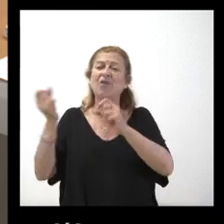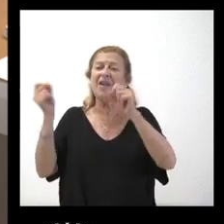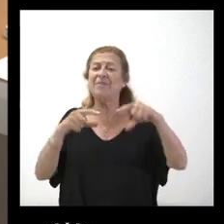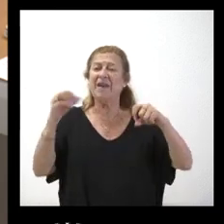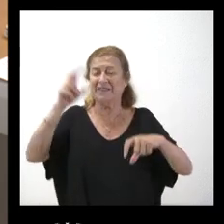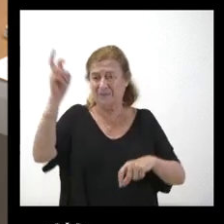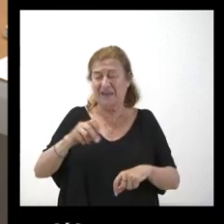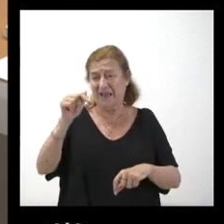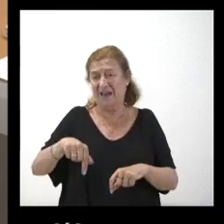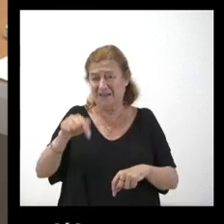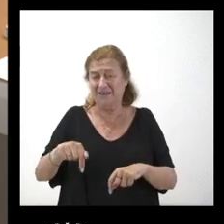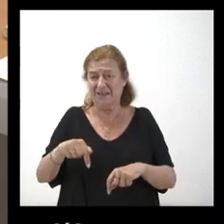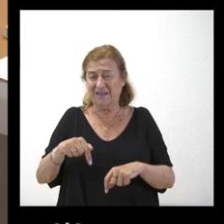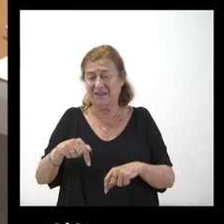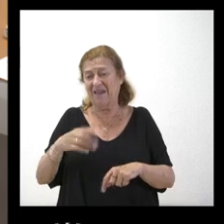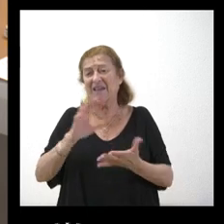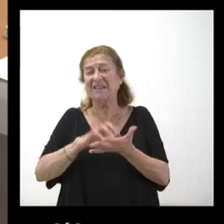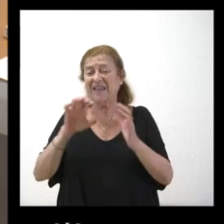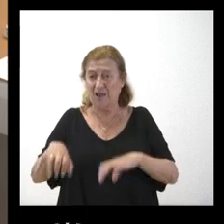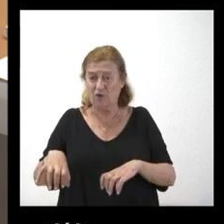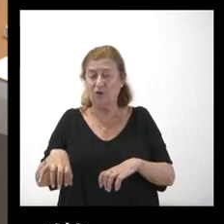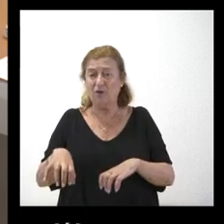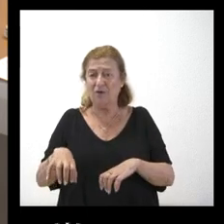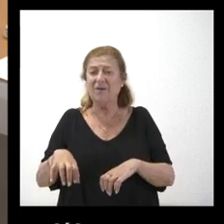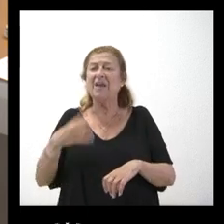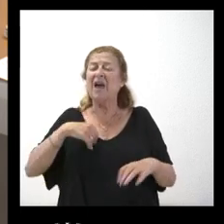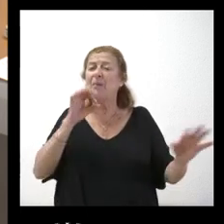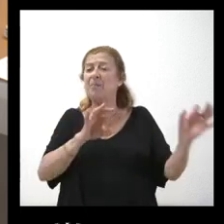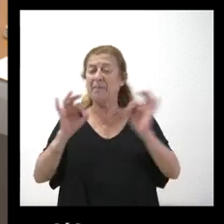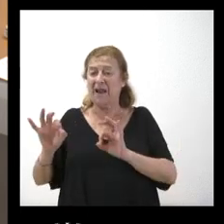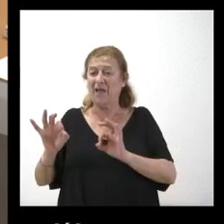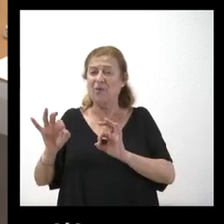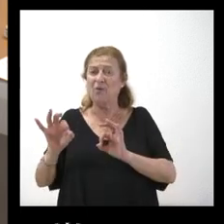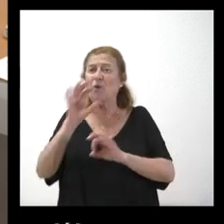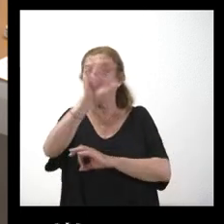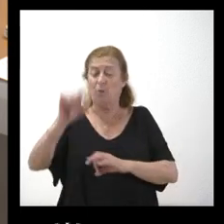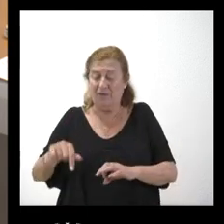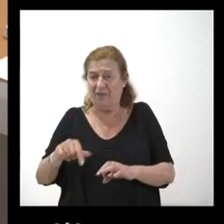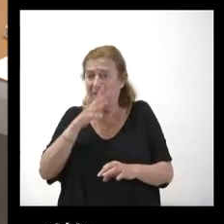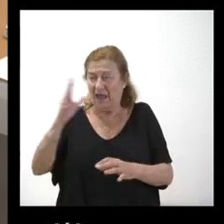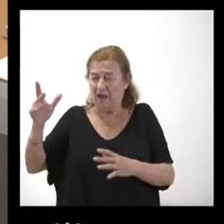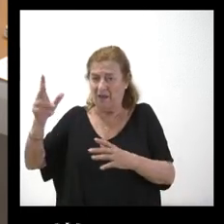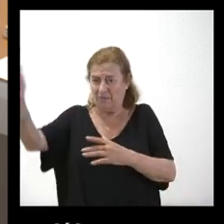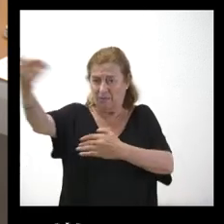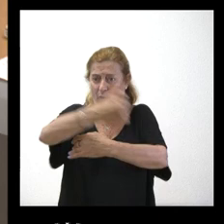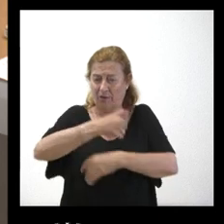a llegar aquí a Castilla y león e está preparada por lo tanto la comunidad digamos para acoger eh no sé a qué número